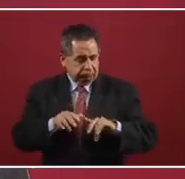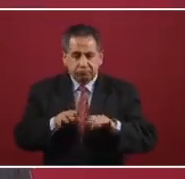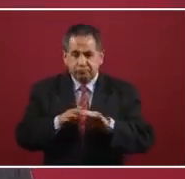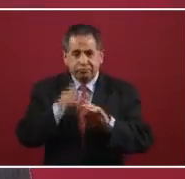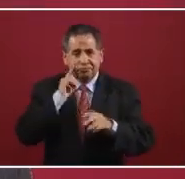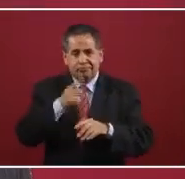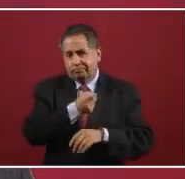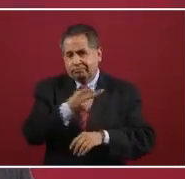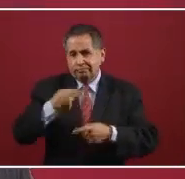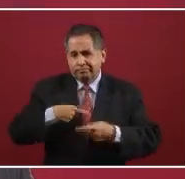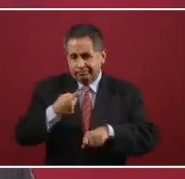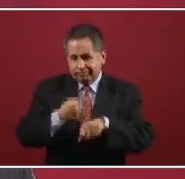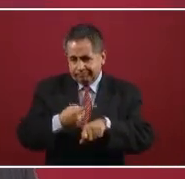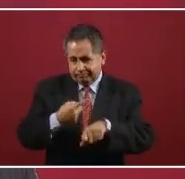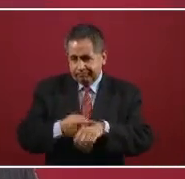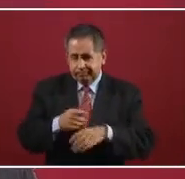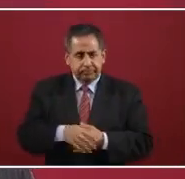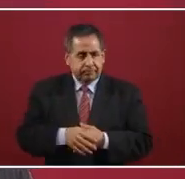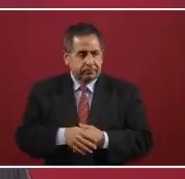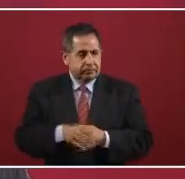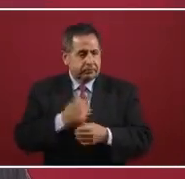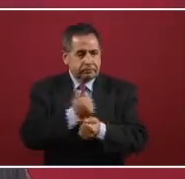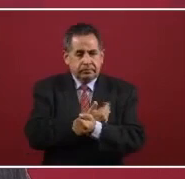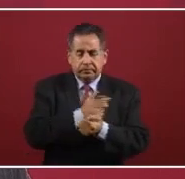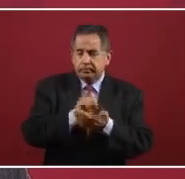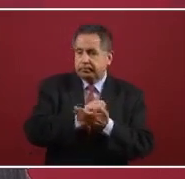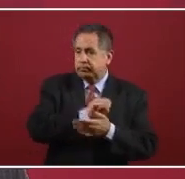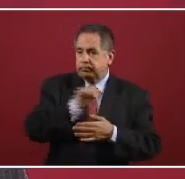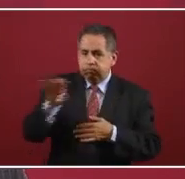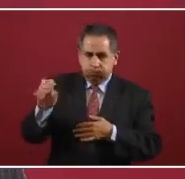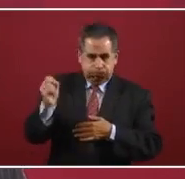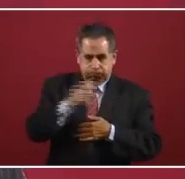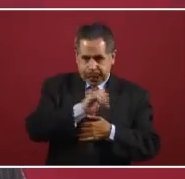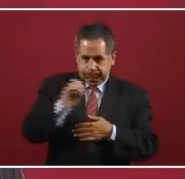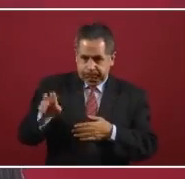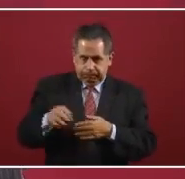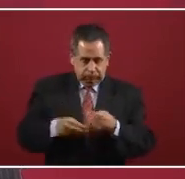el envío de análisis, ¿sí?